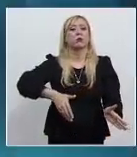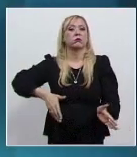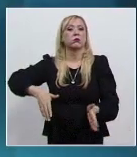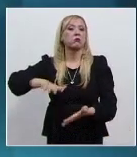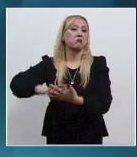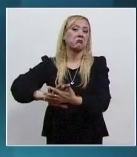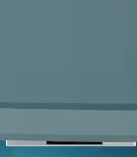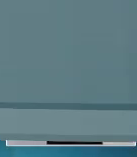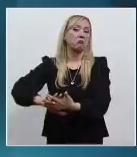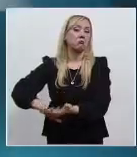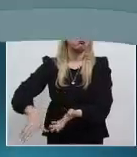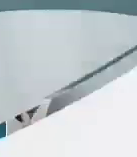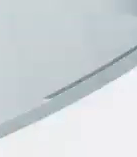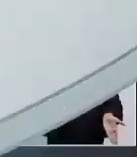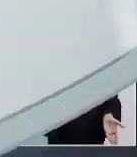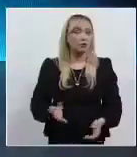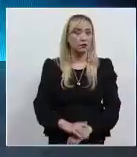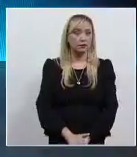competente.